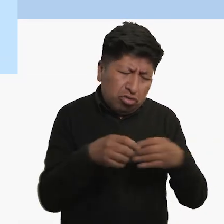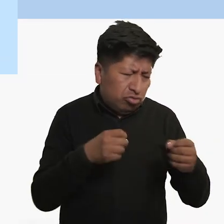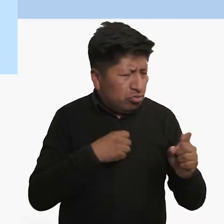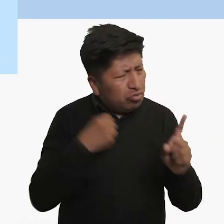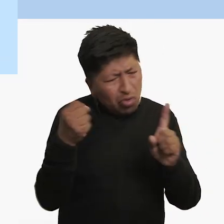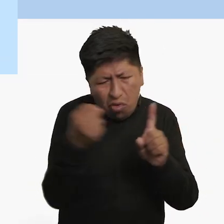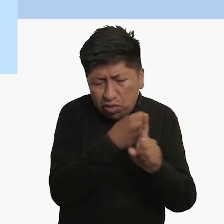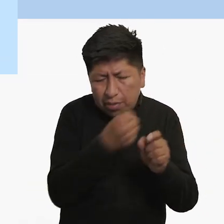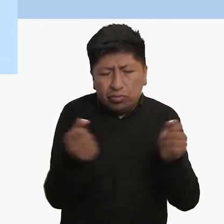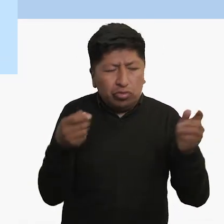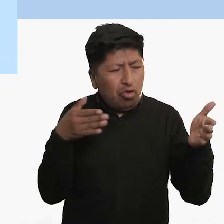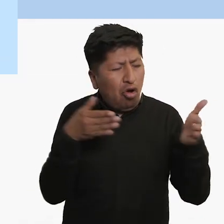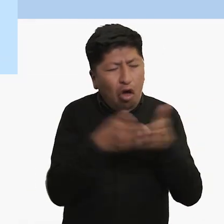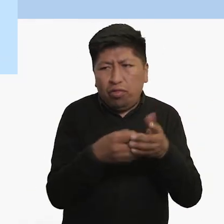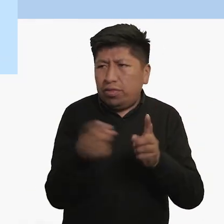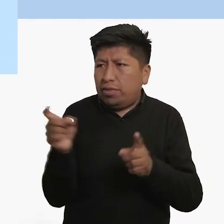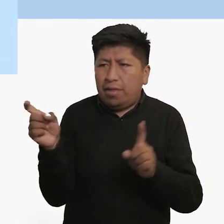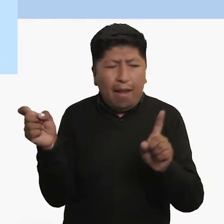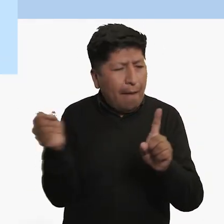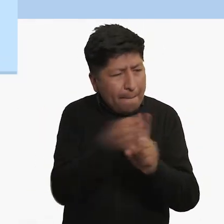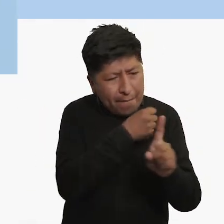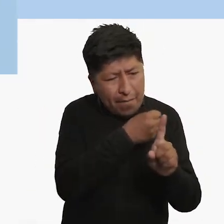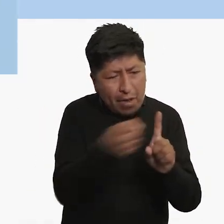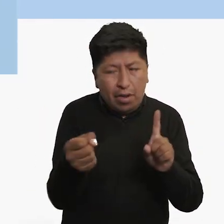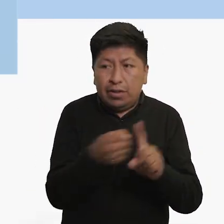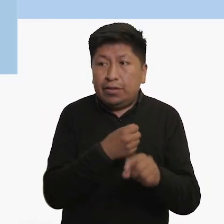Todas y todos luchamos contra la violencia.